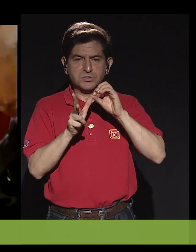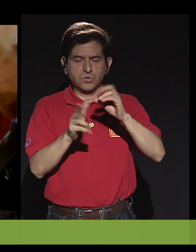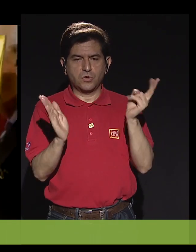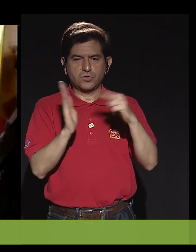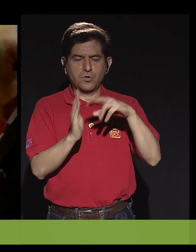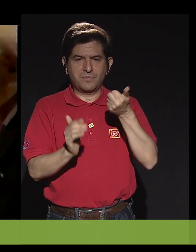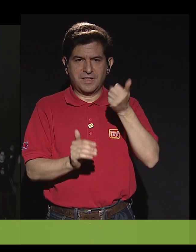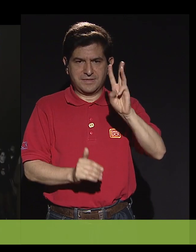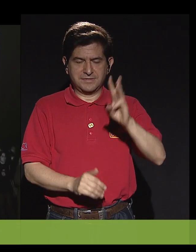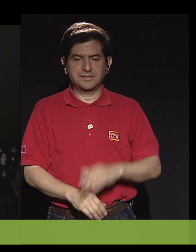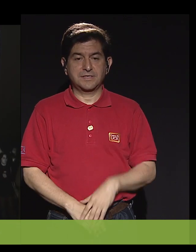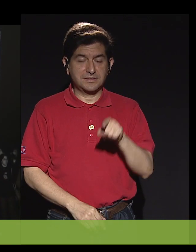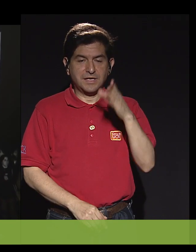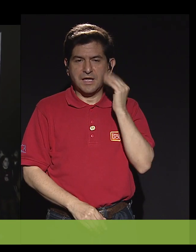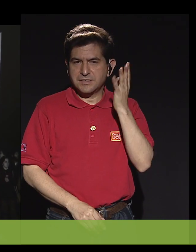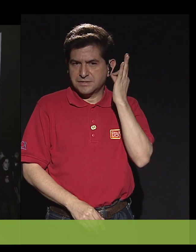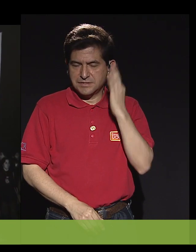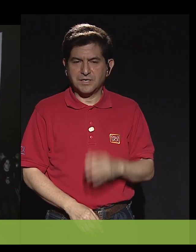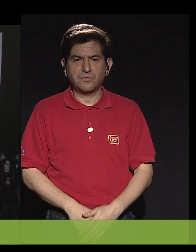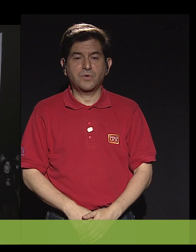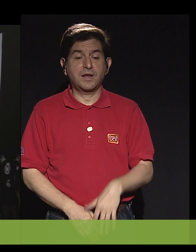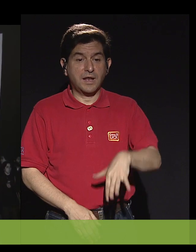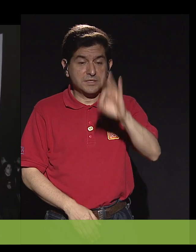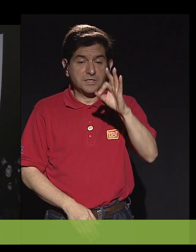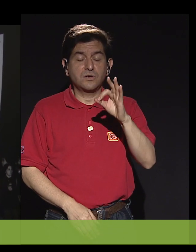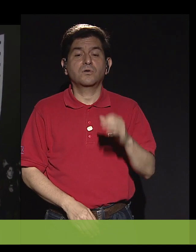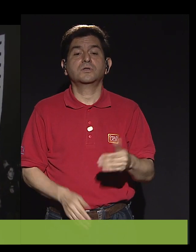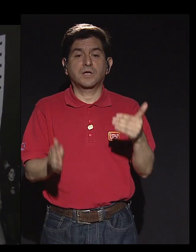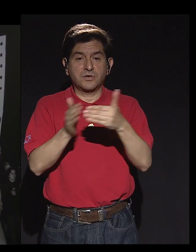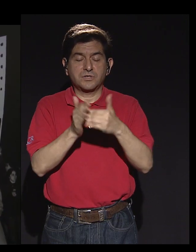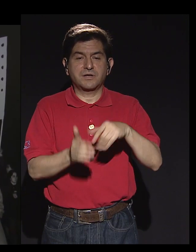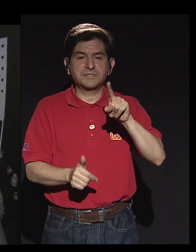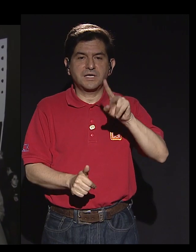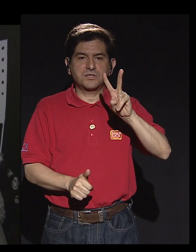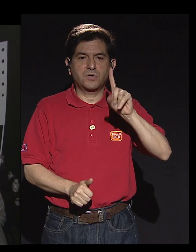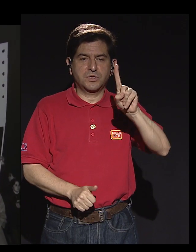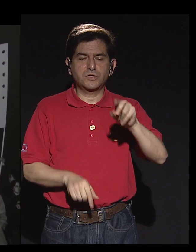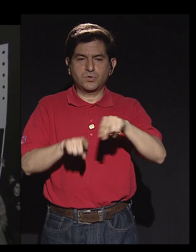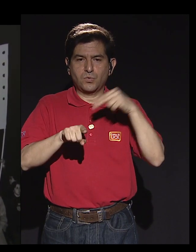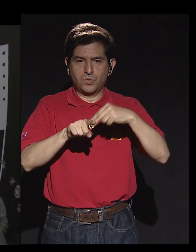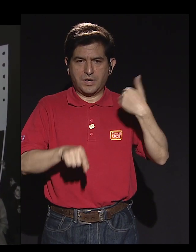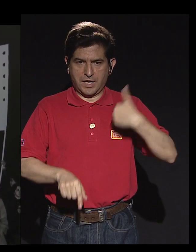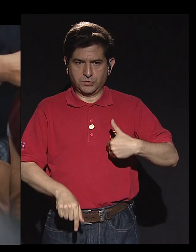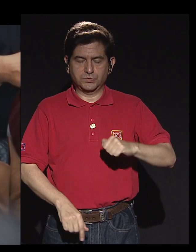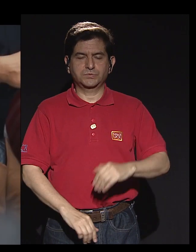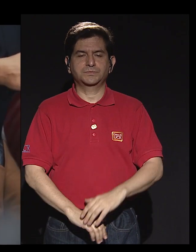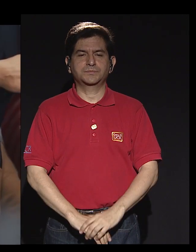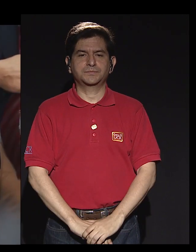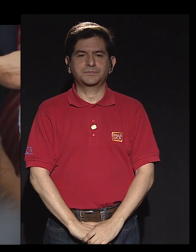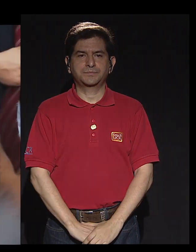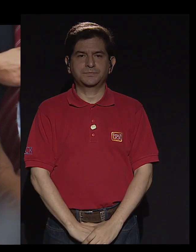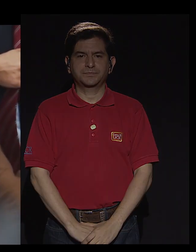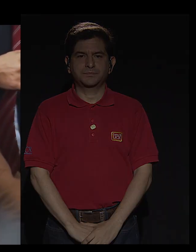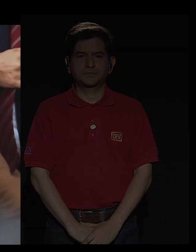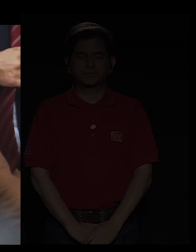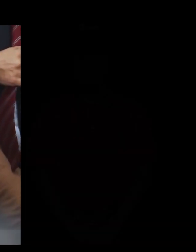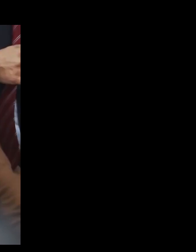Hasta octubre del año 2016, estas abuelas han logrado reencontrarse con 121 nietos.